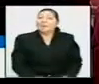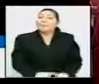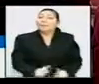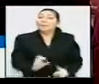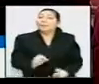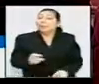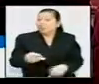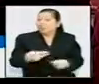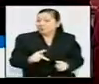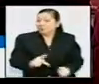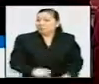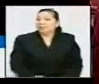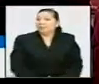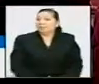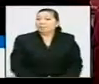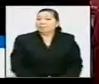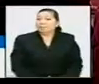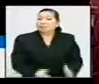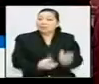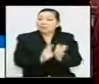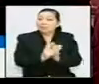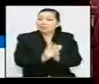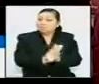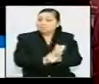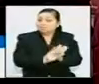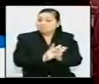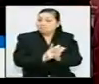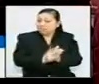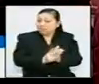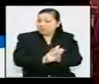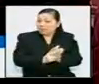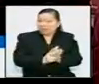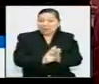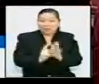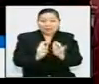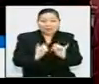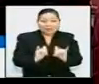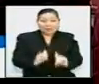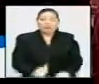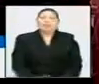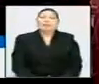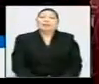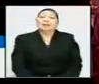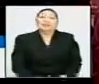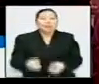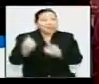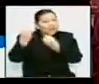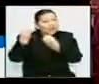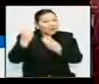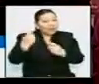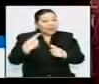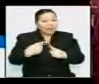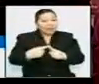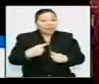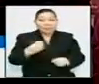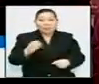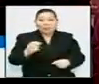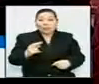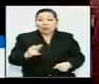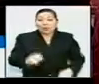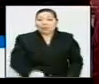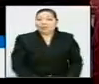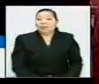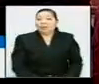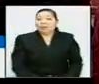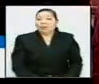si usted me permite, presidente, pasar un video para que quede en audio y quede grabado lo que informaba el ex controlador Edgar